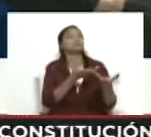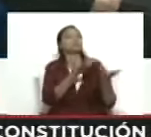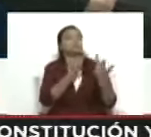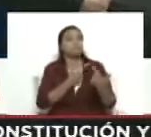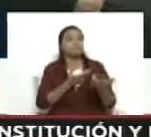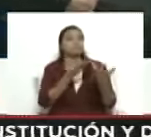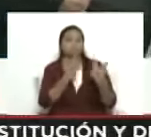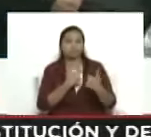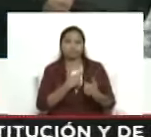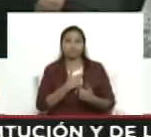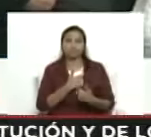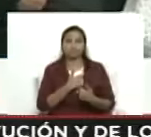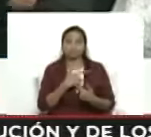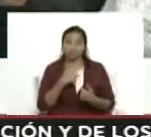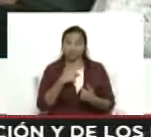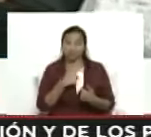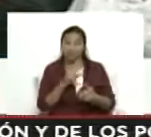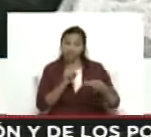Estando allí,